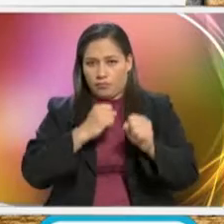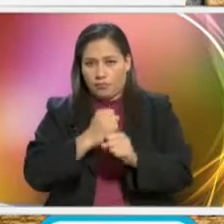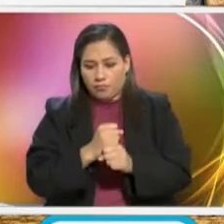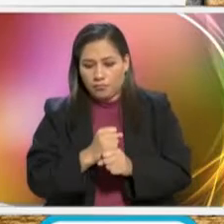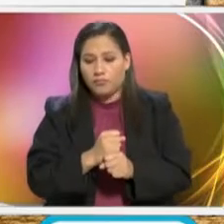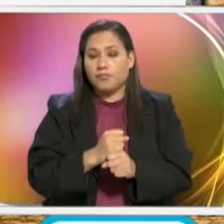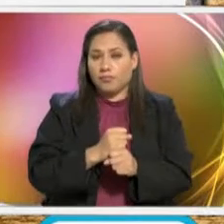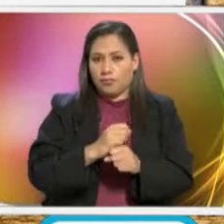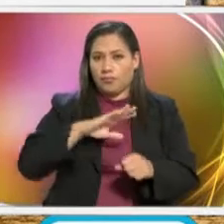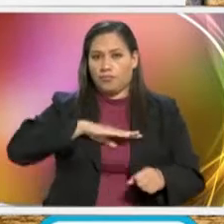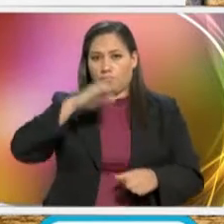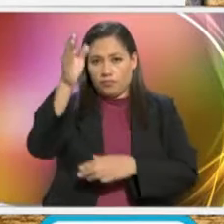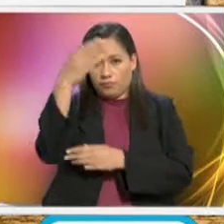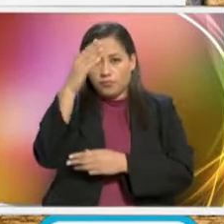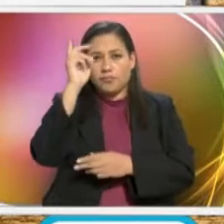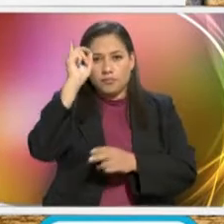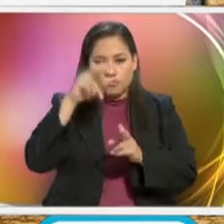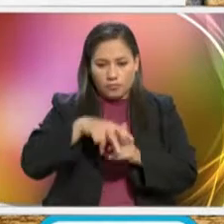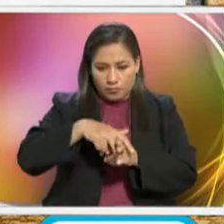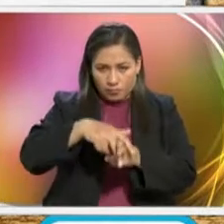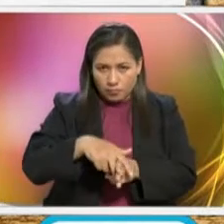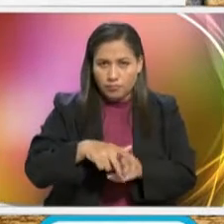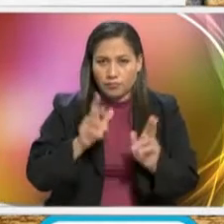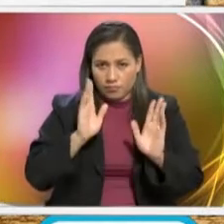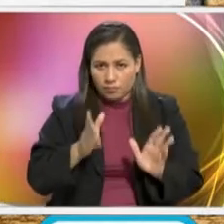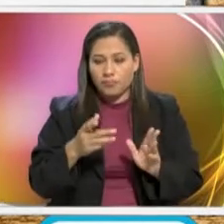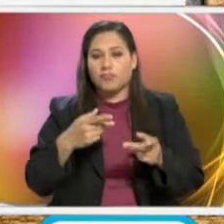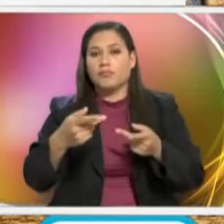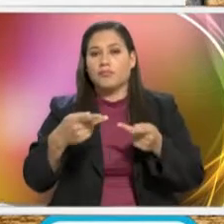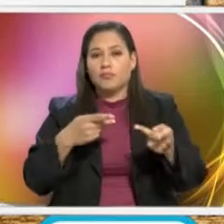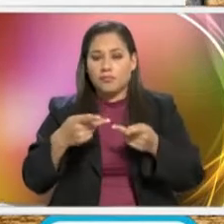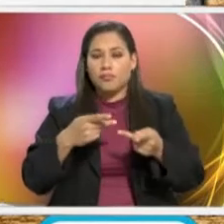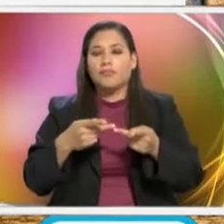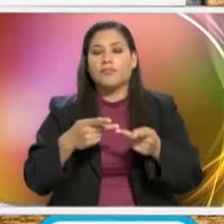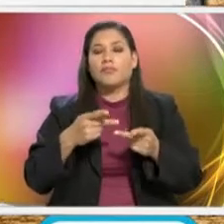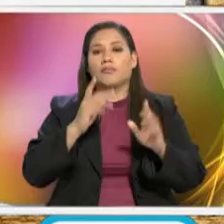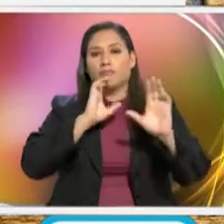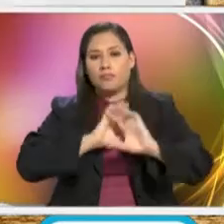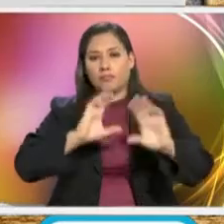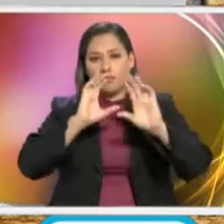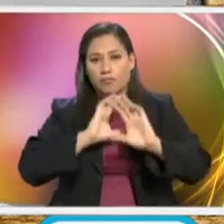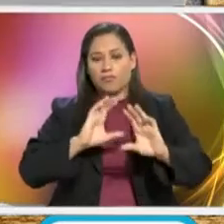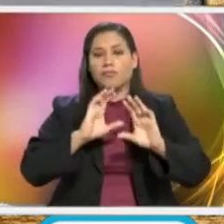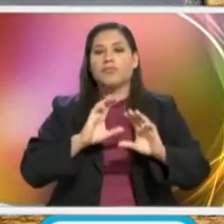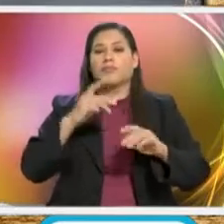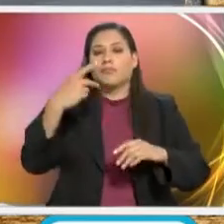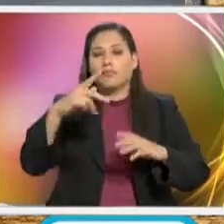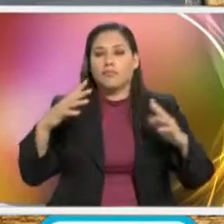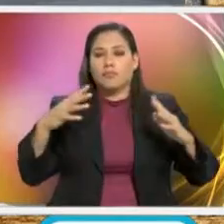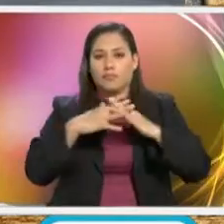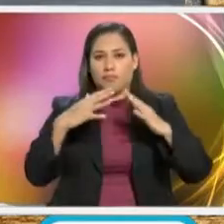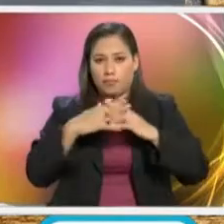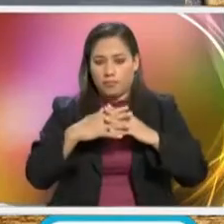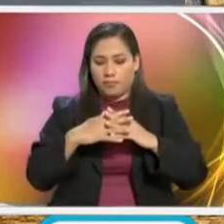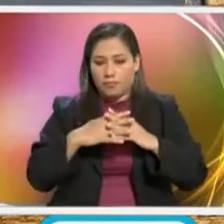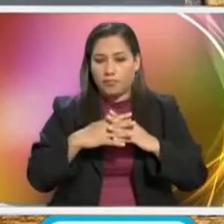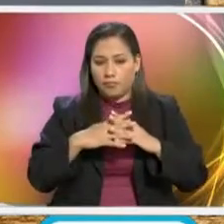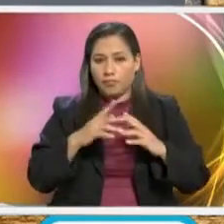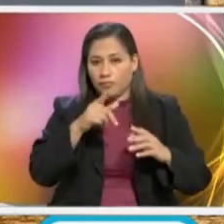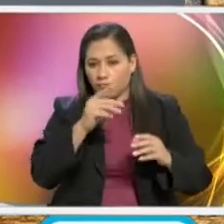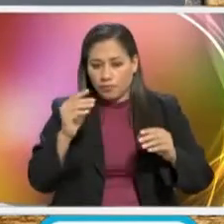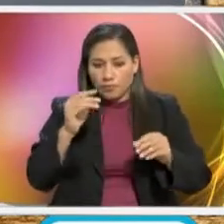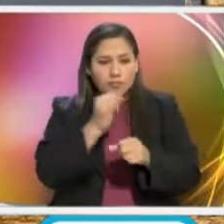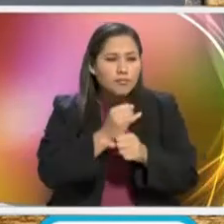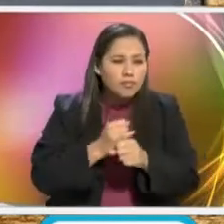ceremonia cívica, de la cabalgata, en el museo se ha preparado la presentación del cancionero de la intervención punitiva, una investigación en que se